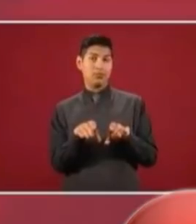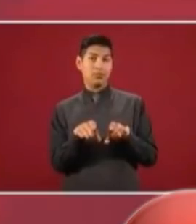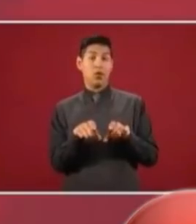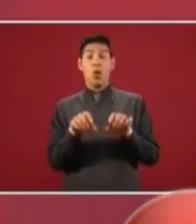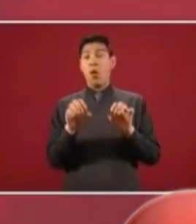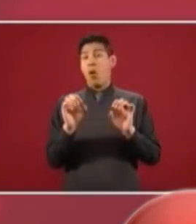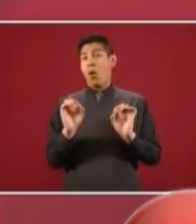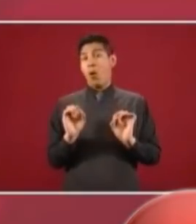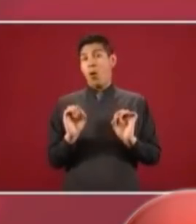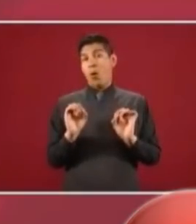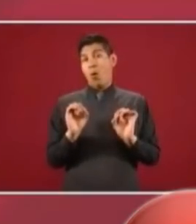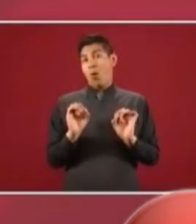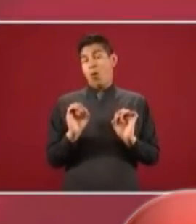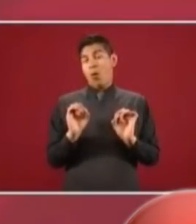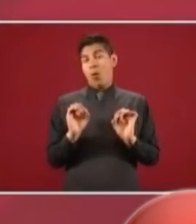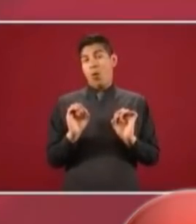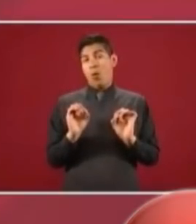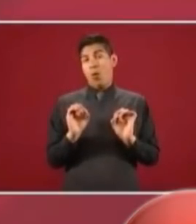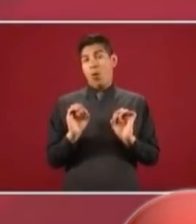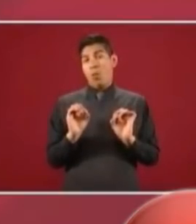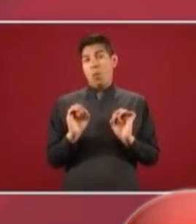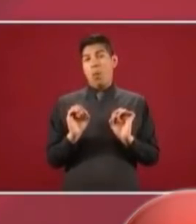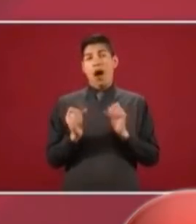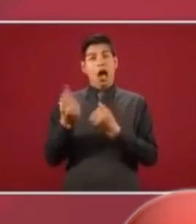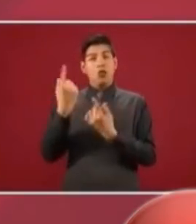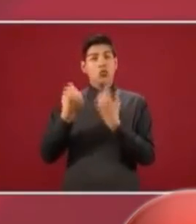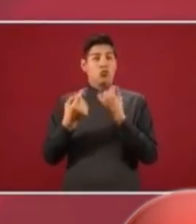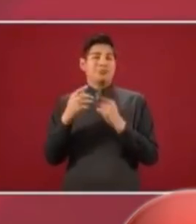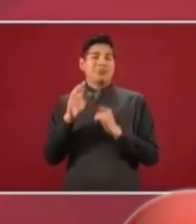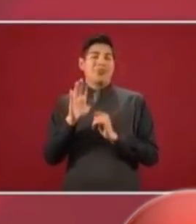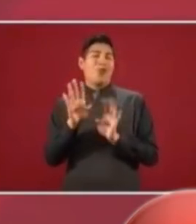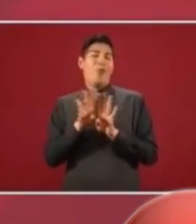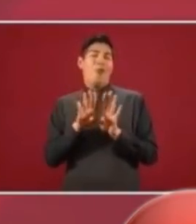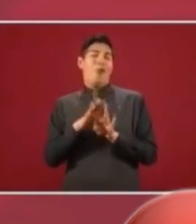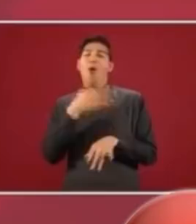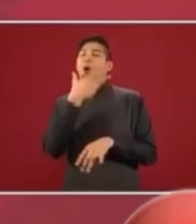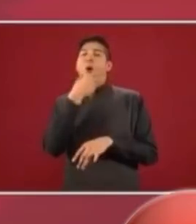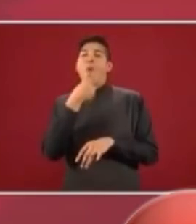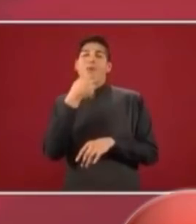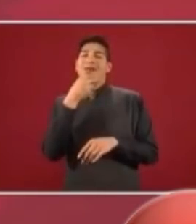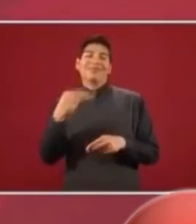o mejor dicho, hombres de negocios